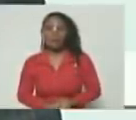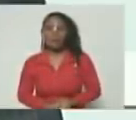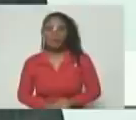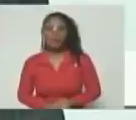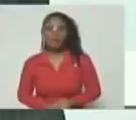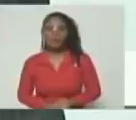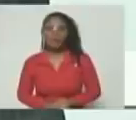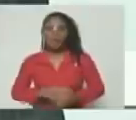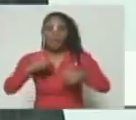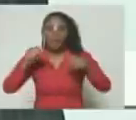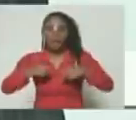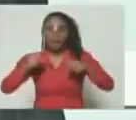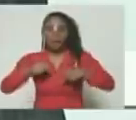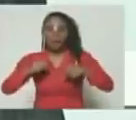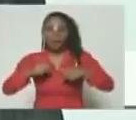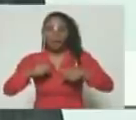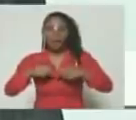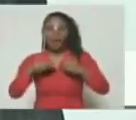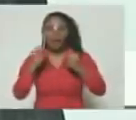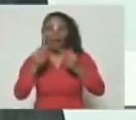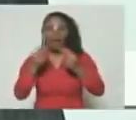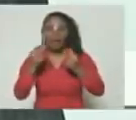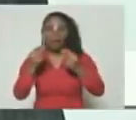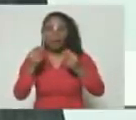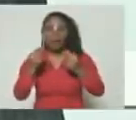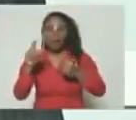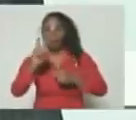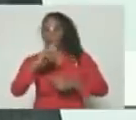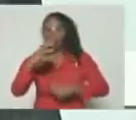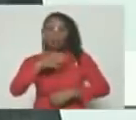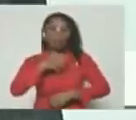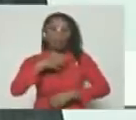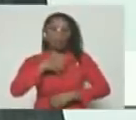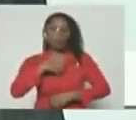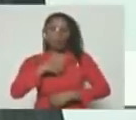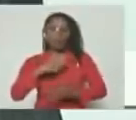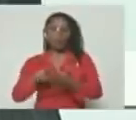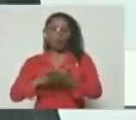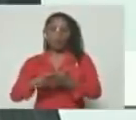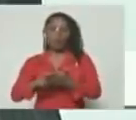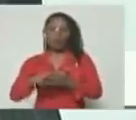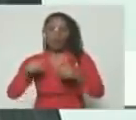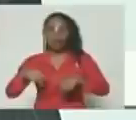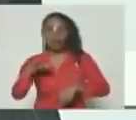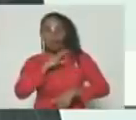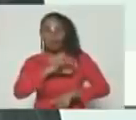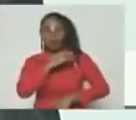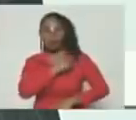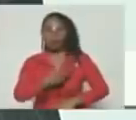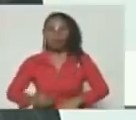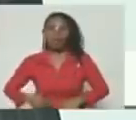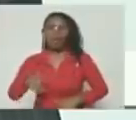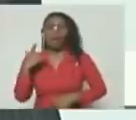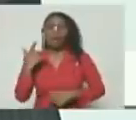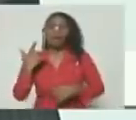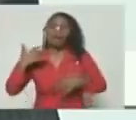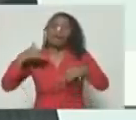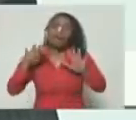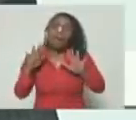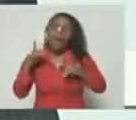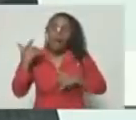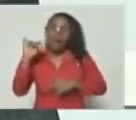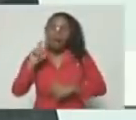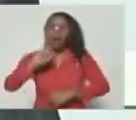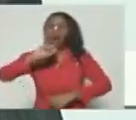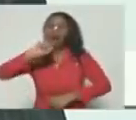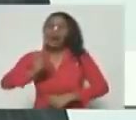Y acá la economía no podrá recuperarse, señor presidente, mientras exista